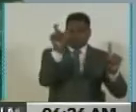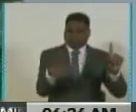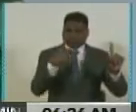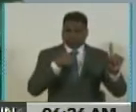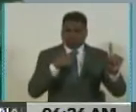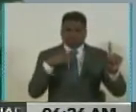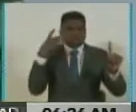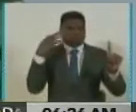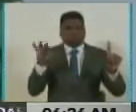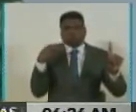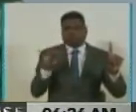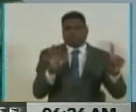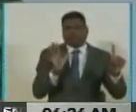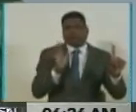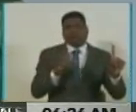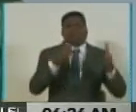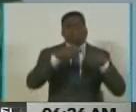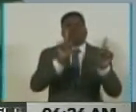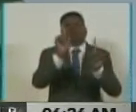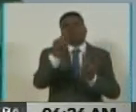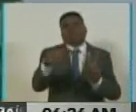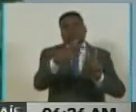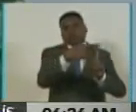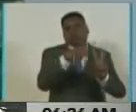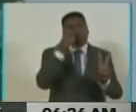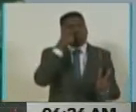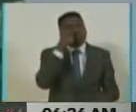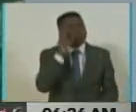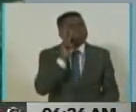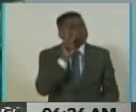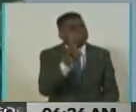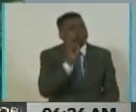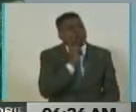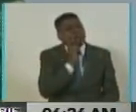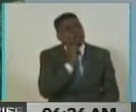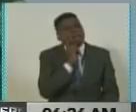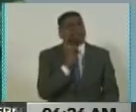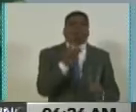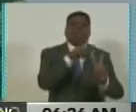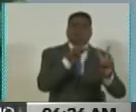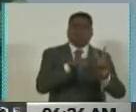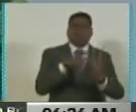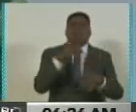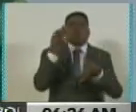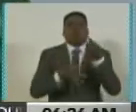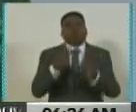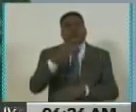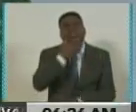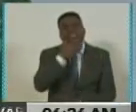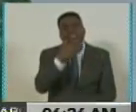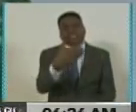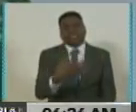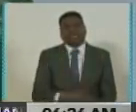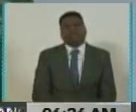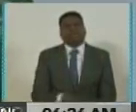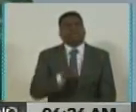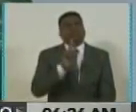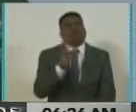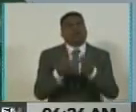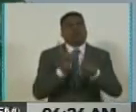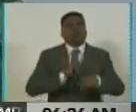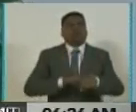la ciudadanía venezolana, pero también como observadora. Mira, yo creo que justo en diciembre yo en algún momento escribí y